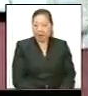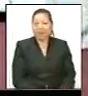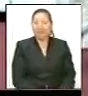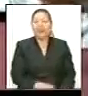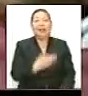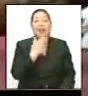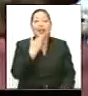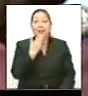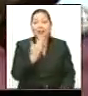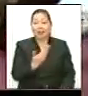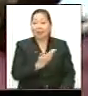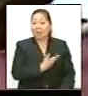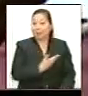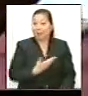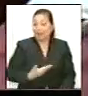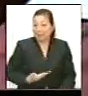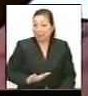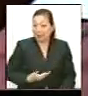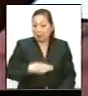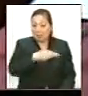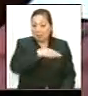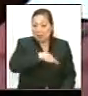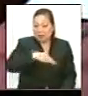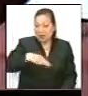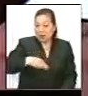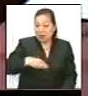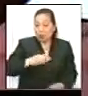presidente, señor ministro de Cultura,